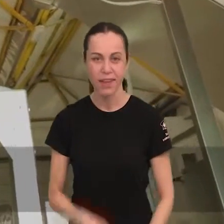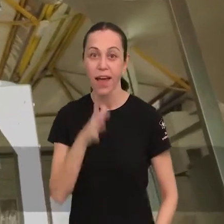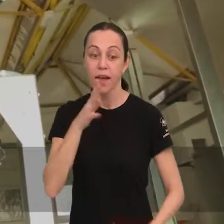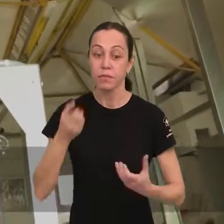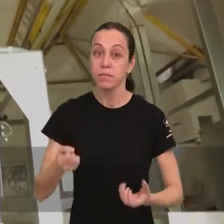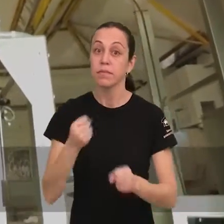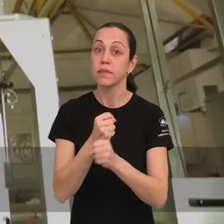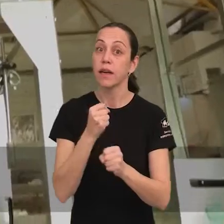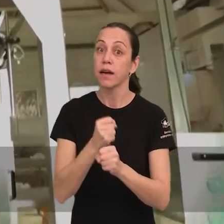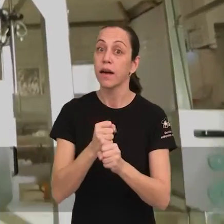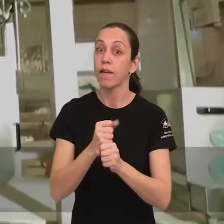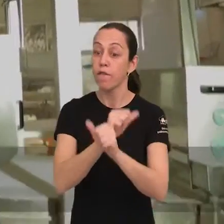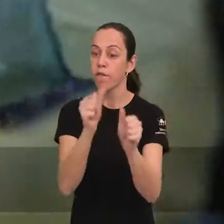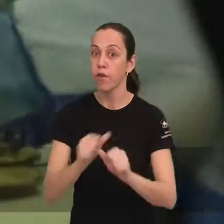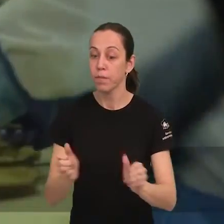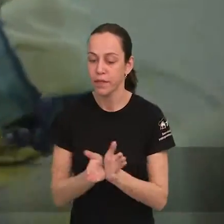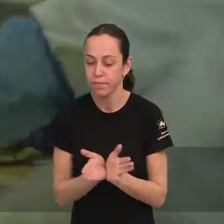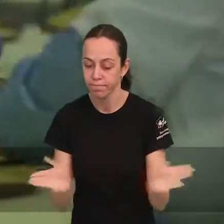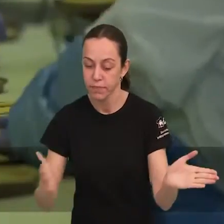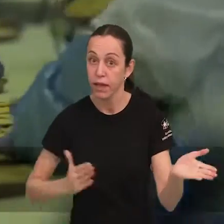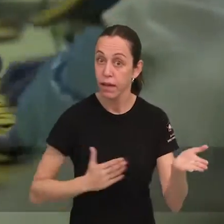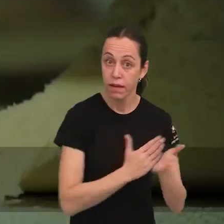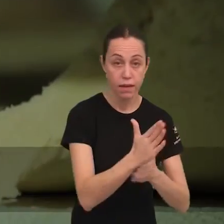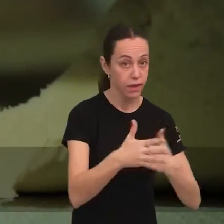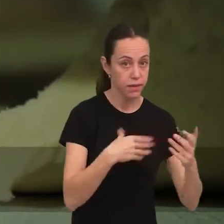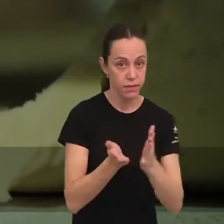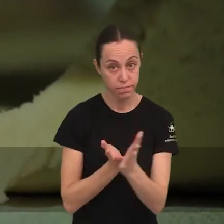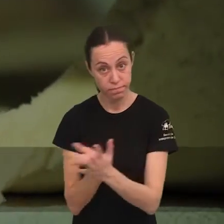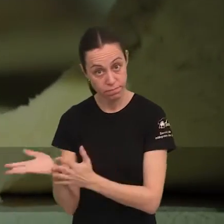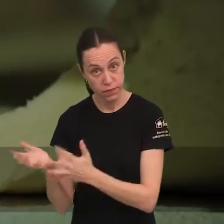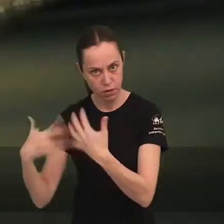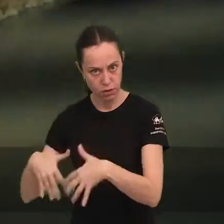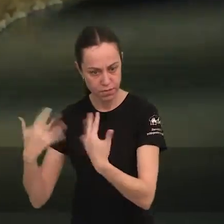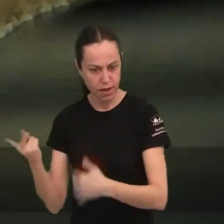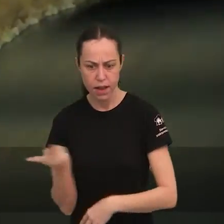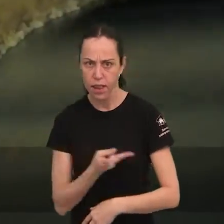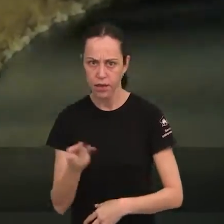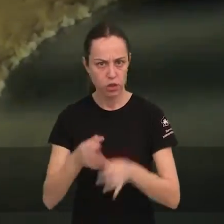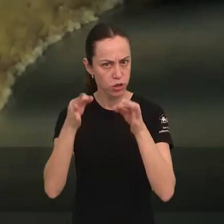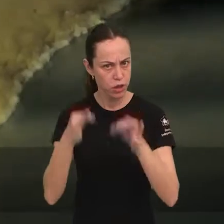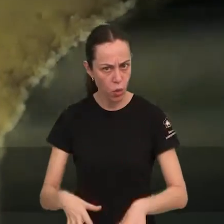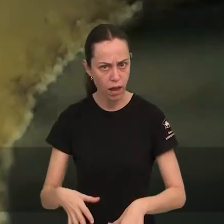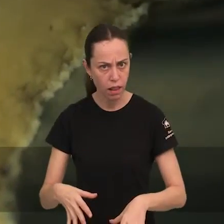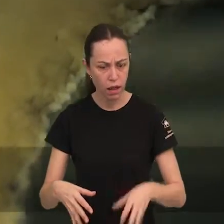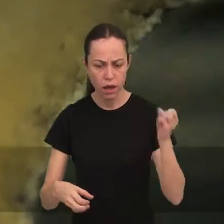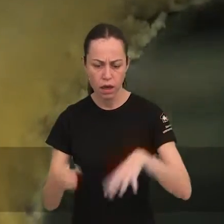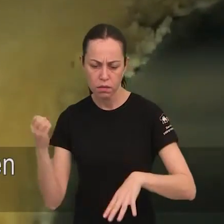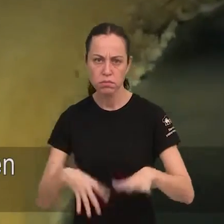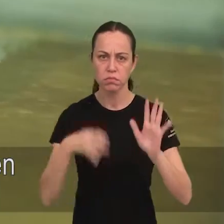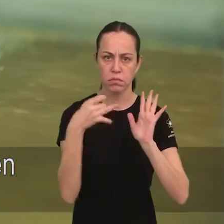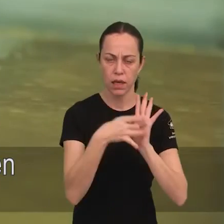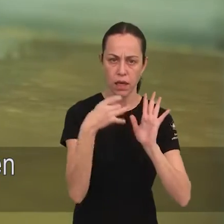Actualmente tenemos dos líneas de producción, una artesanal y otra automática. En ambas utilizamos materias primas de primera